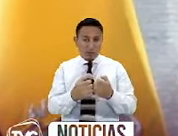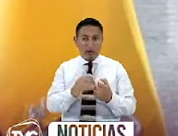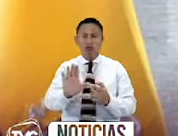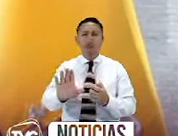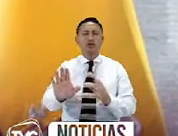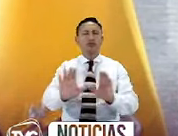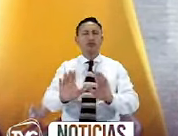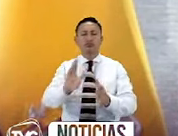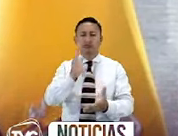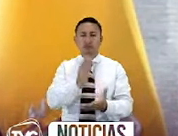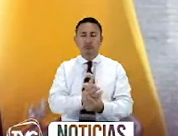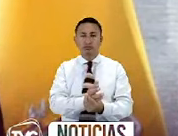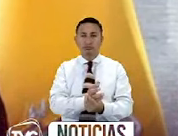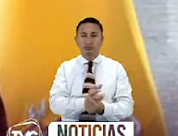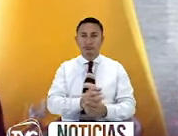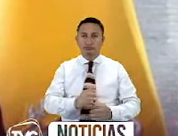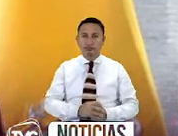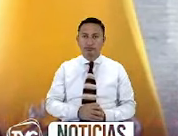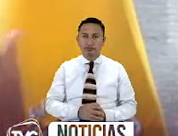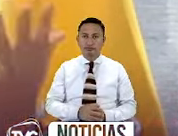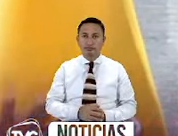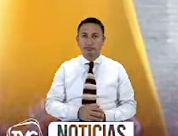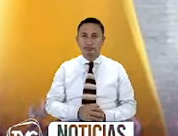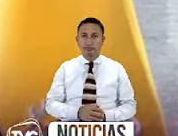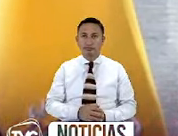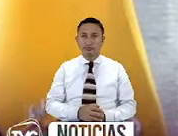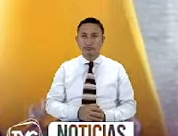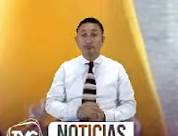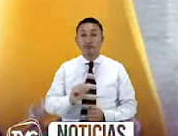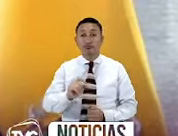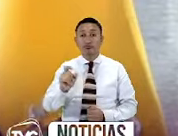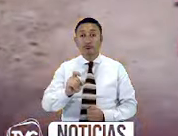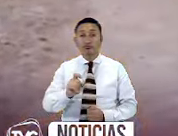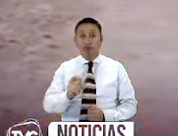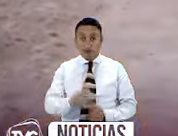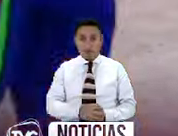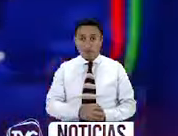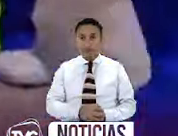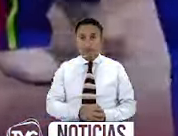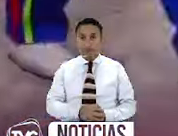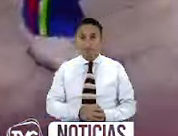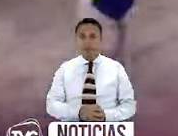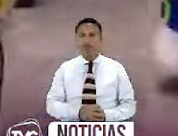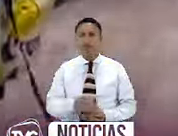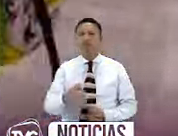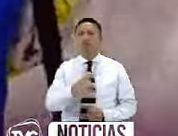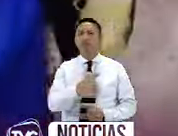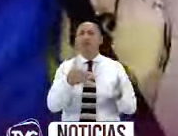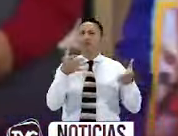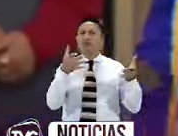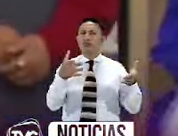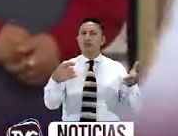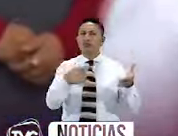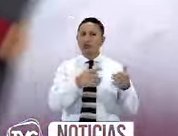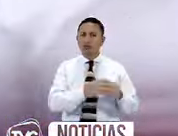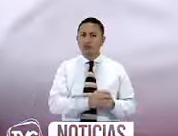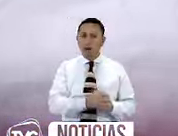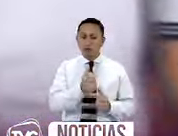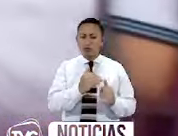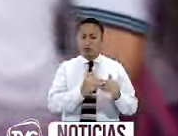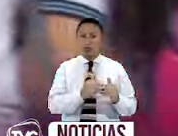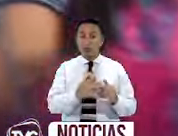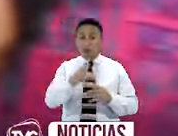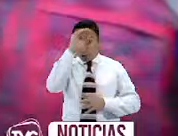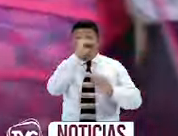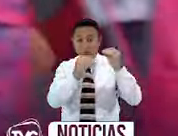escenarios innecesarios en muchos casos y pues necesarios en otros. Expertos consideran que la promoción automática sin un aprendizaje